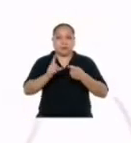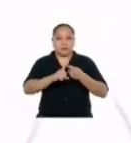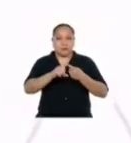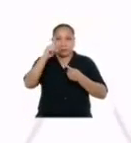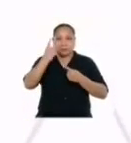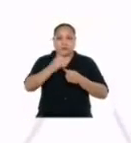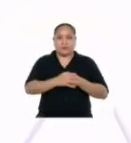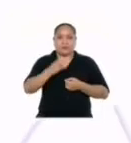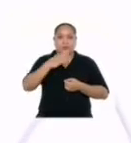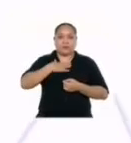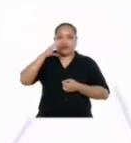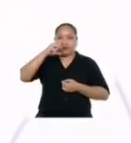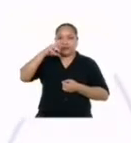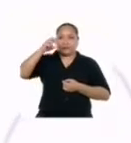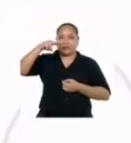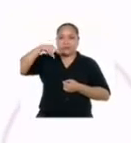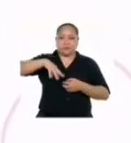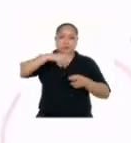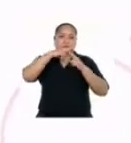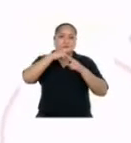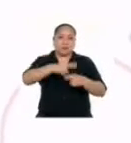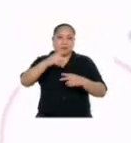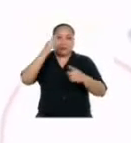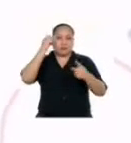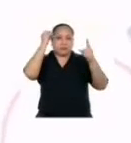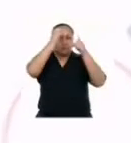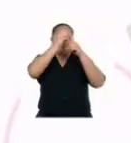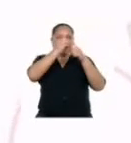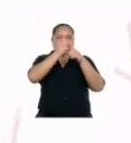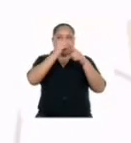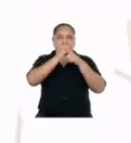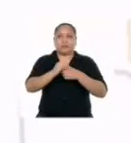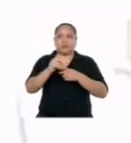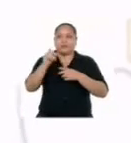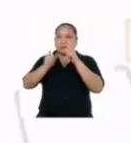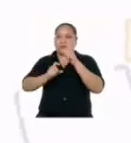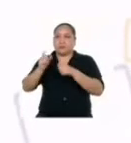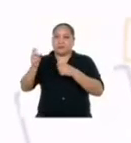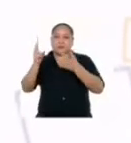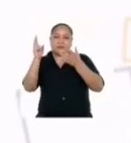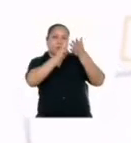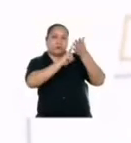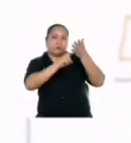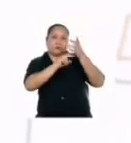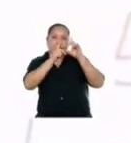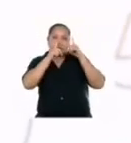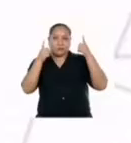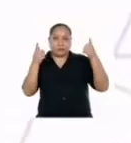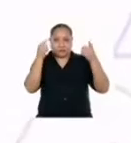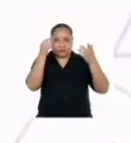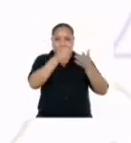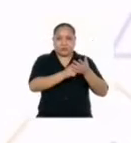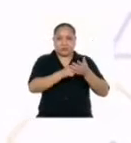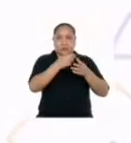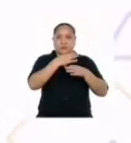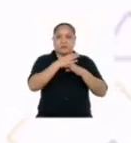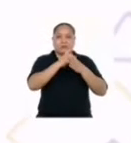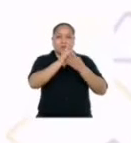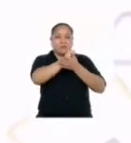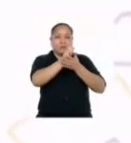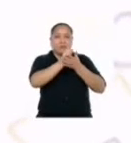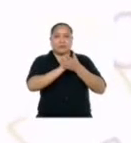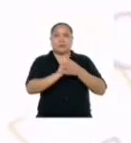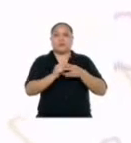Primero, mi crónica responde al propósito, público, registro, estructura y tipo de texto.